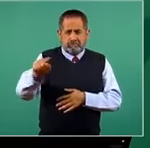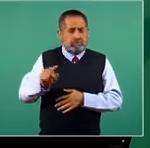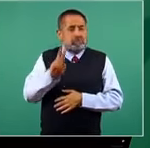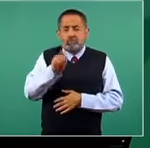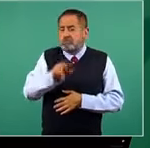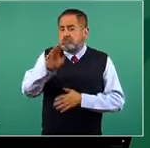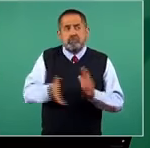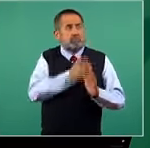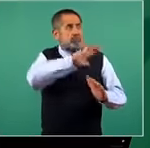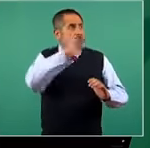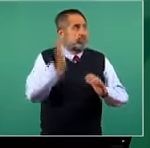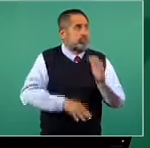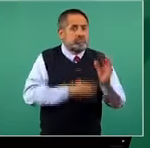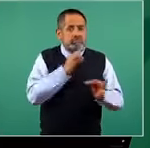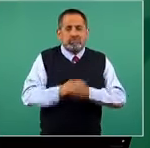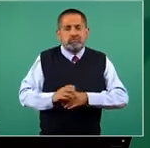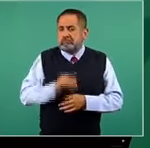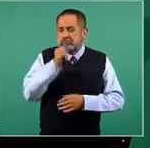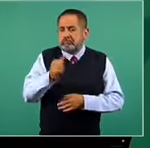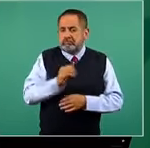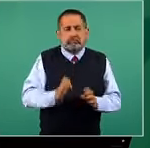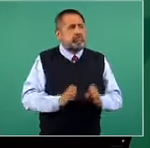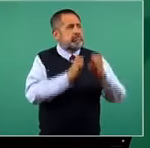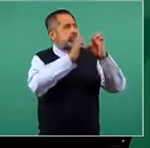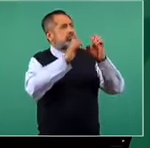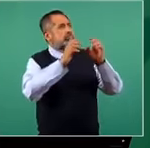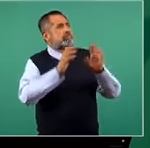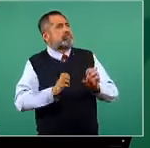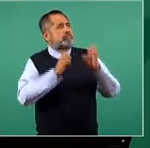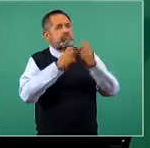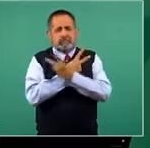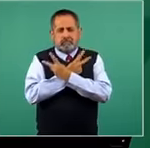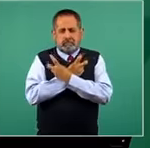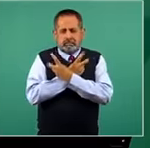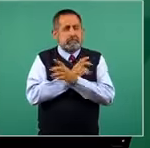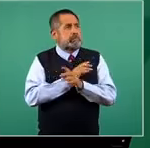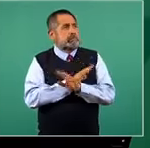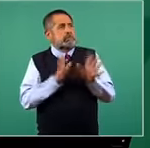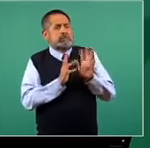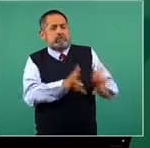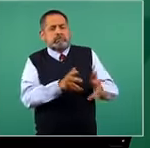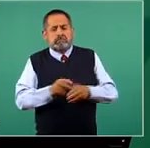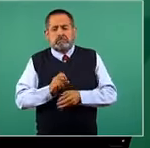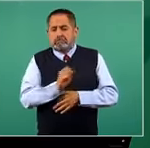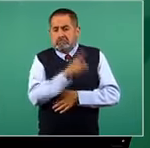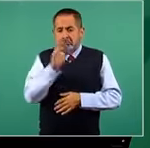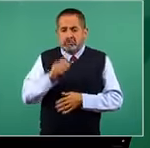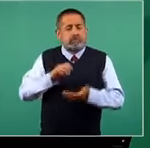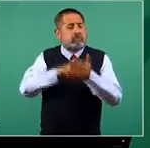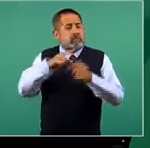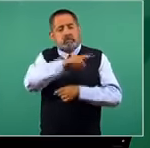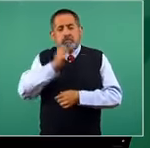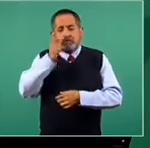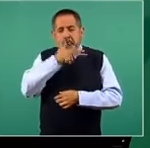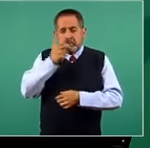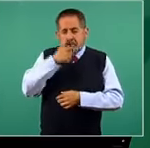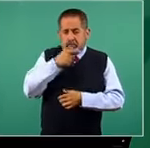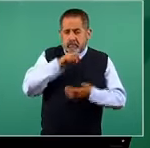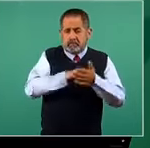se terminaron. O se terminó la fachada, esto el presidente lo ha mencionado, este ejemplo, uno que hubo en Chihuahua,